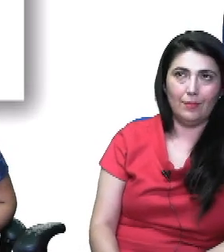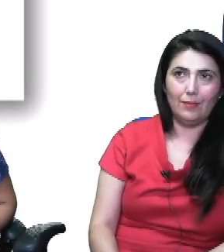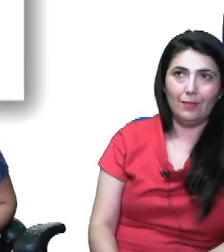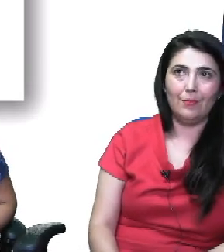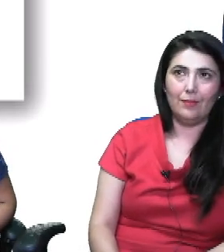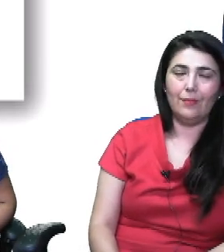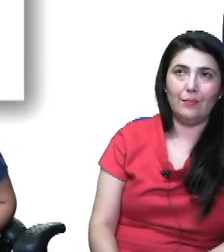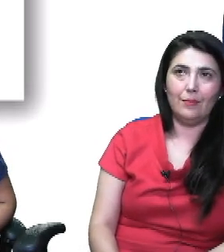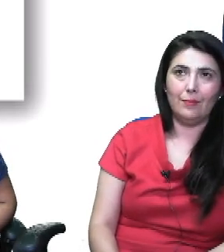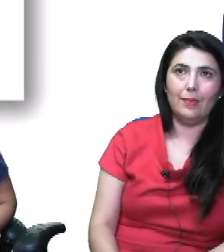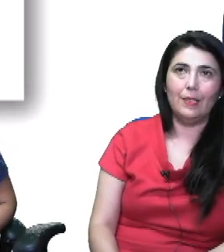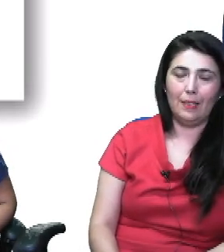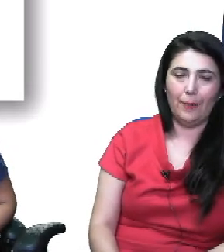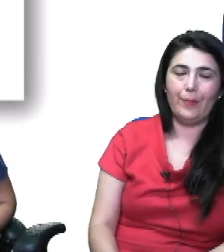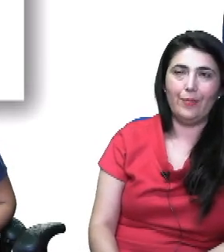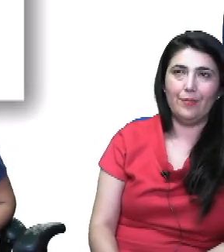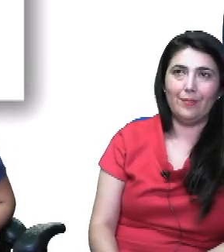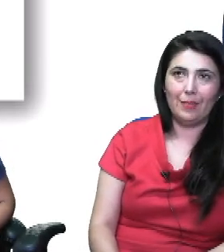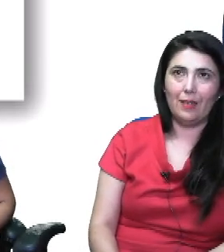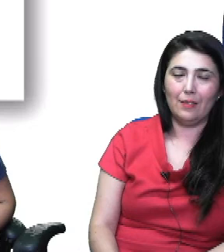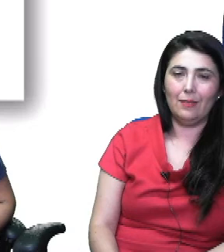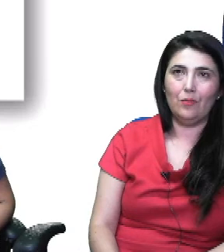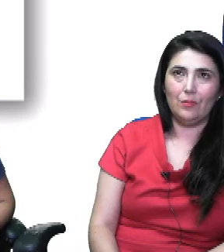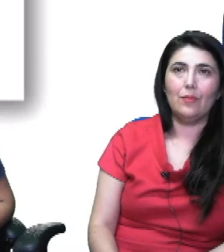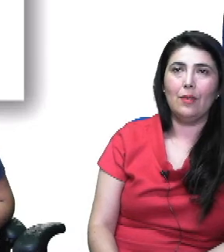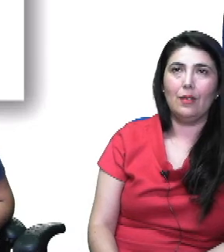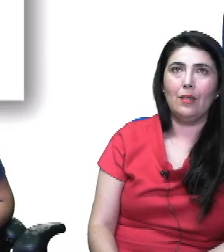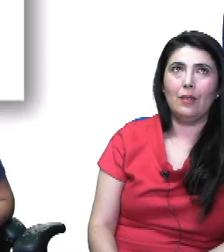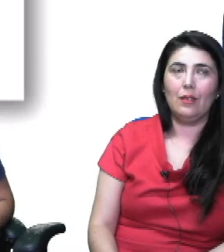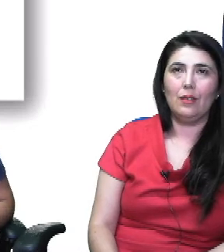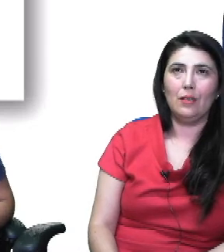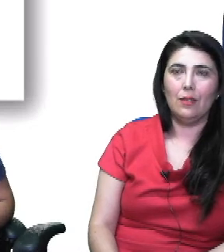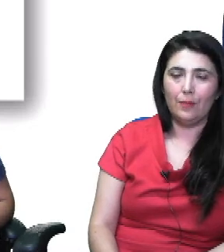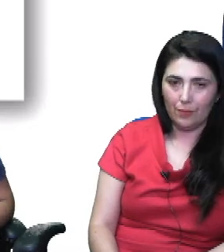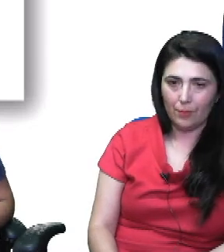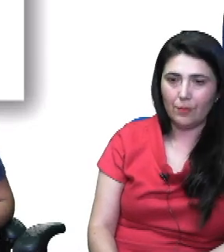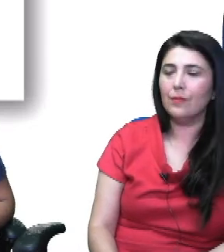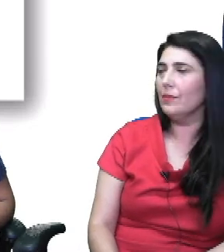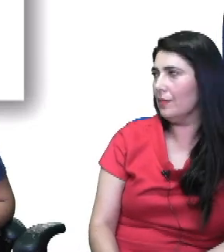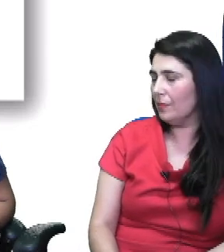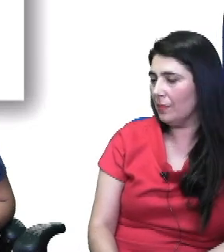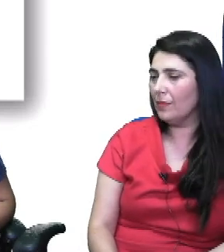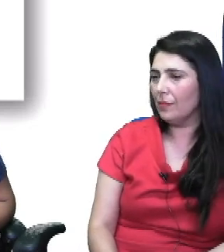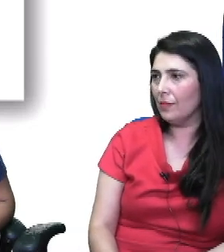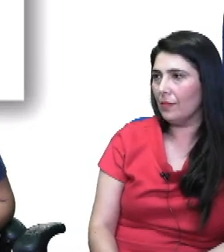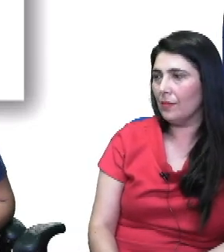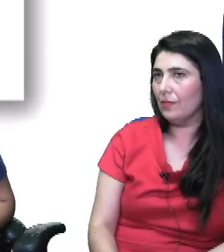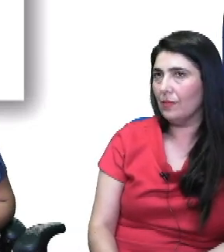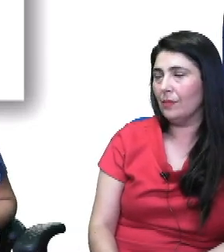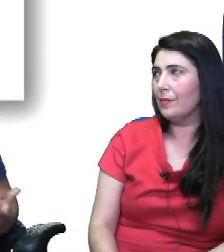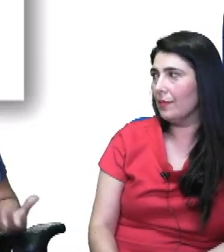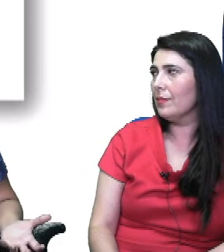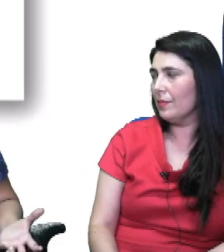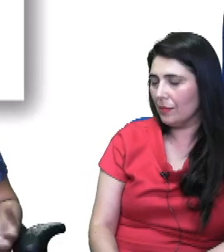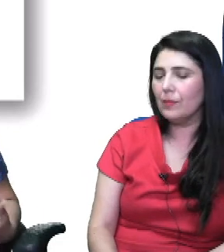muy instalado y muy validado, ya de diferentes organismos internacionales, no solamente del ámbito de la salud, sino también del